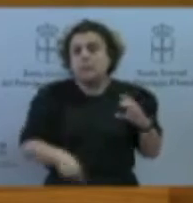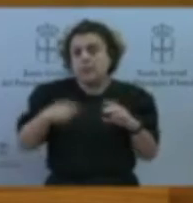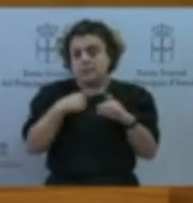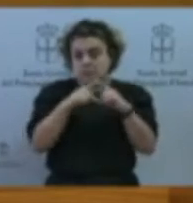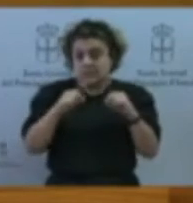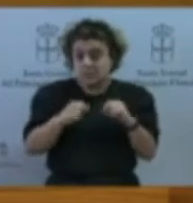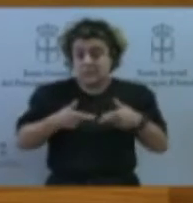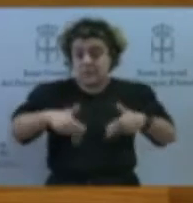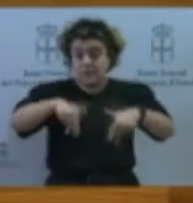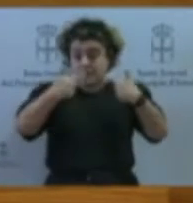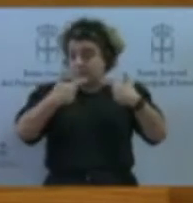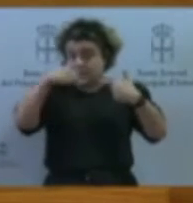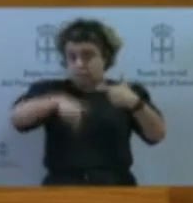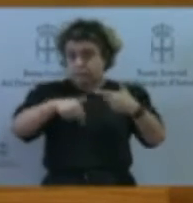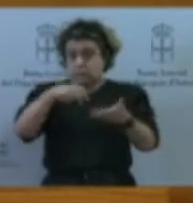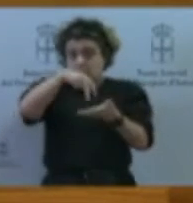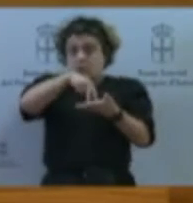Vamos a pedir la votación por puntos